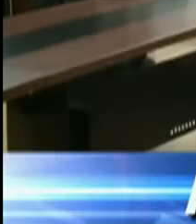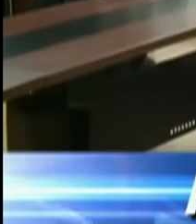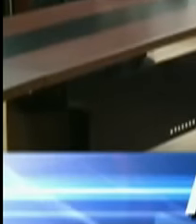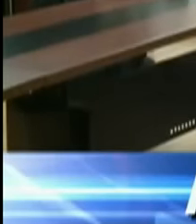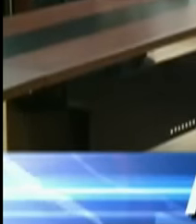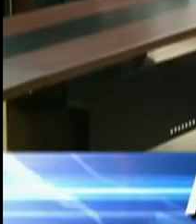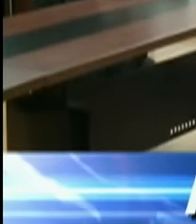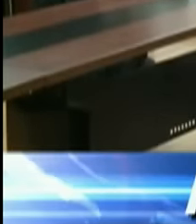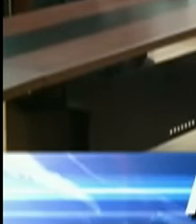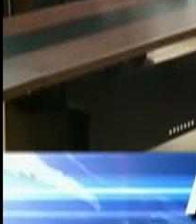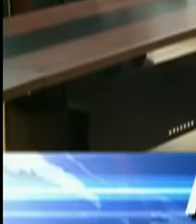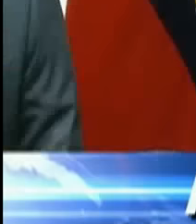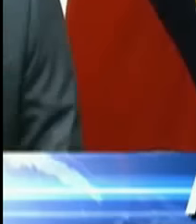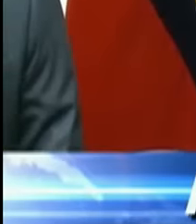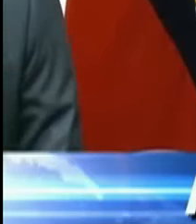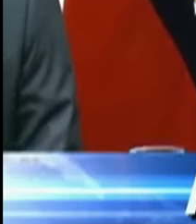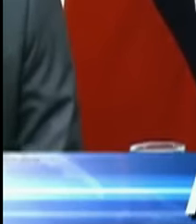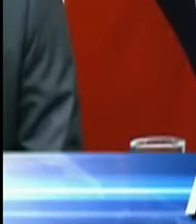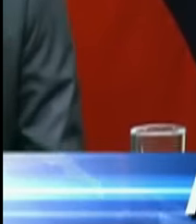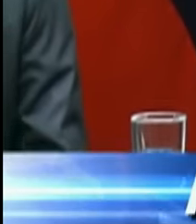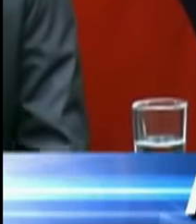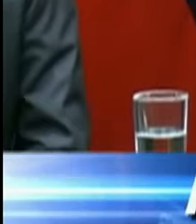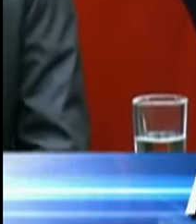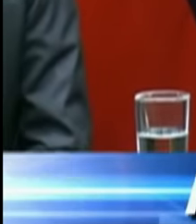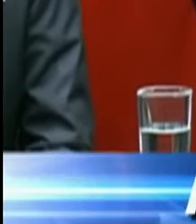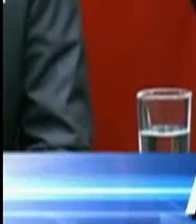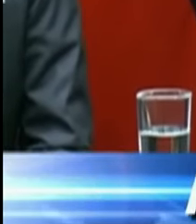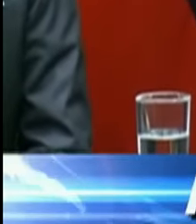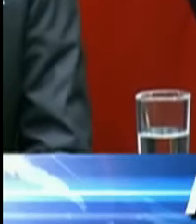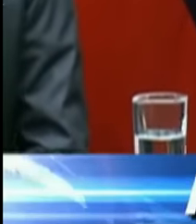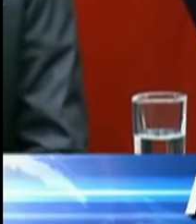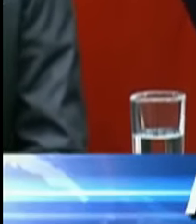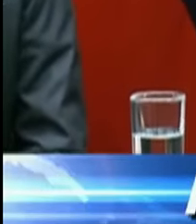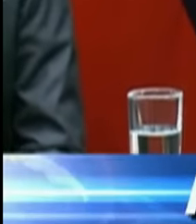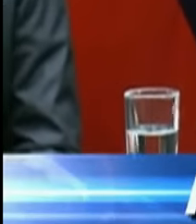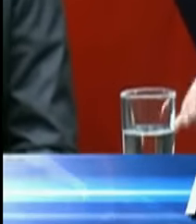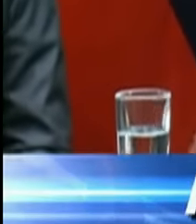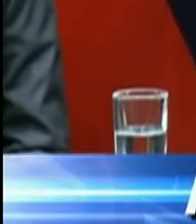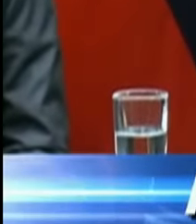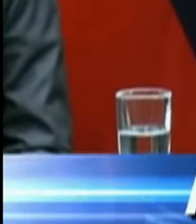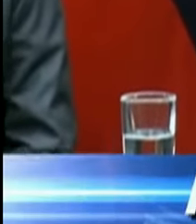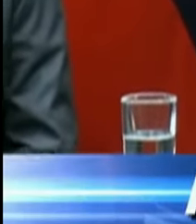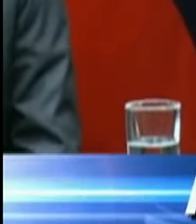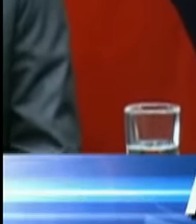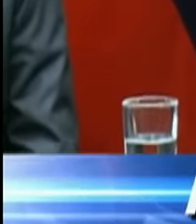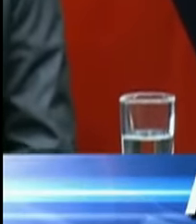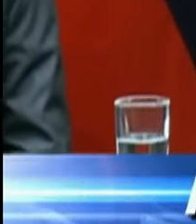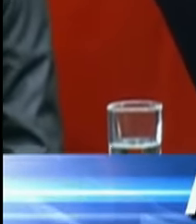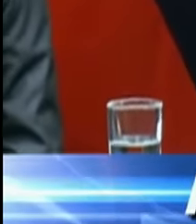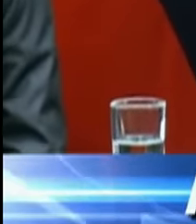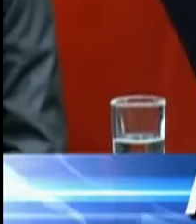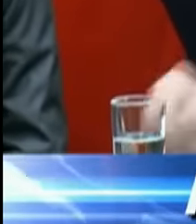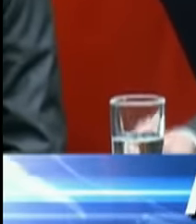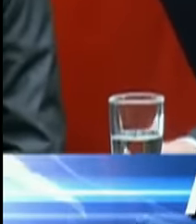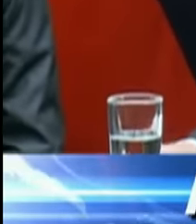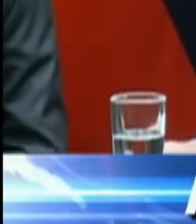su contra de 15 días de prisión tras supuestas ofensas contra el